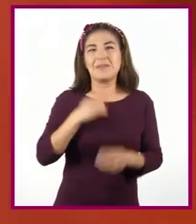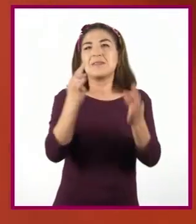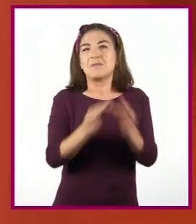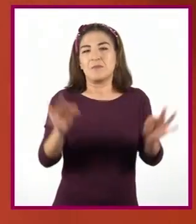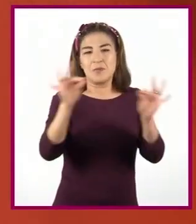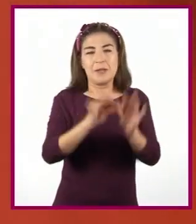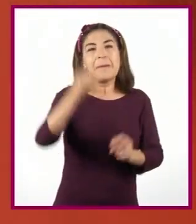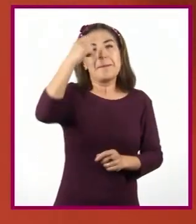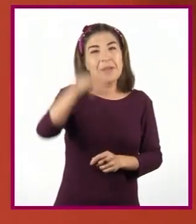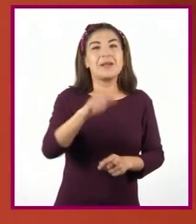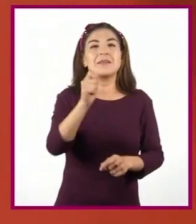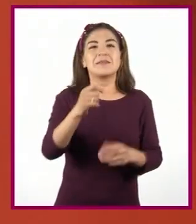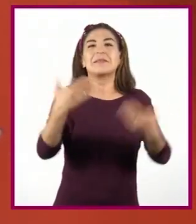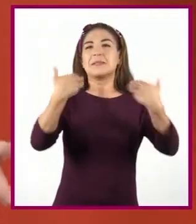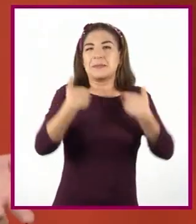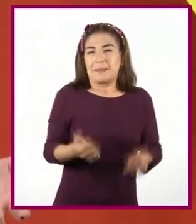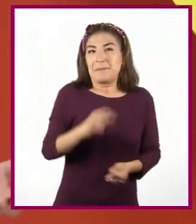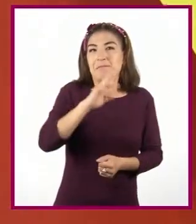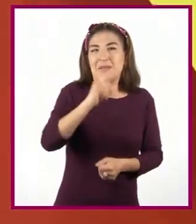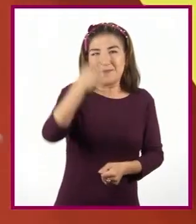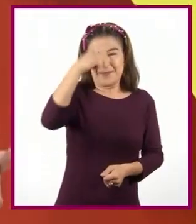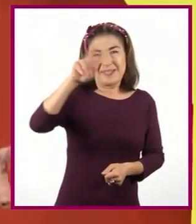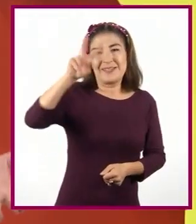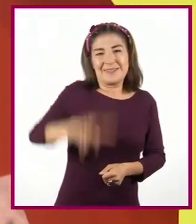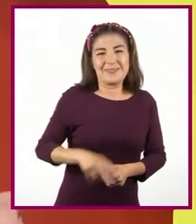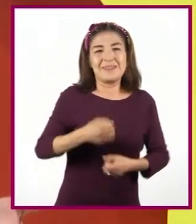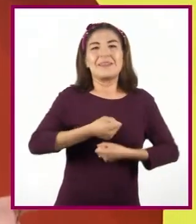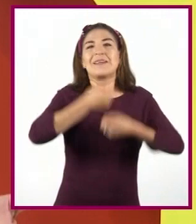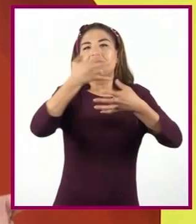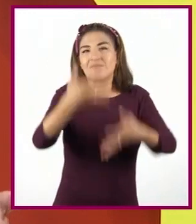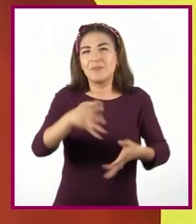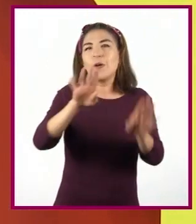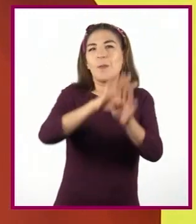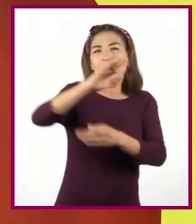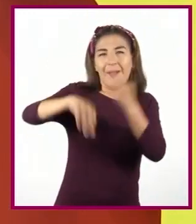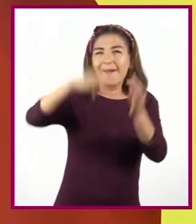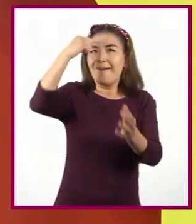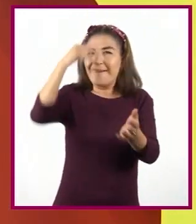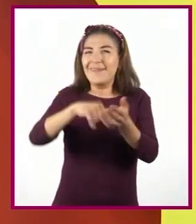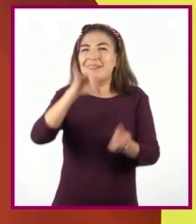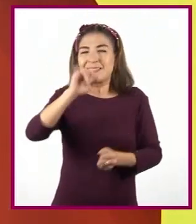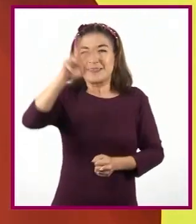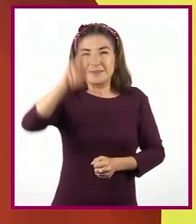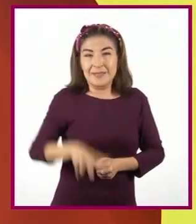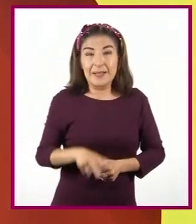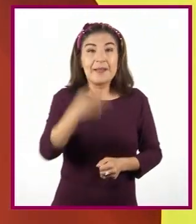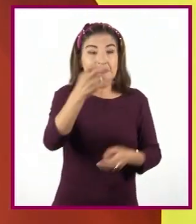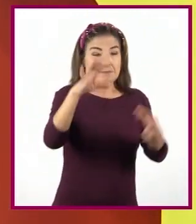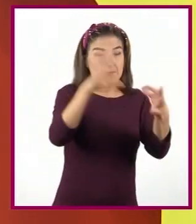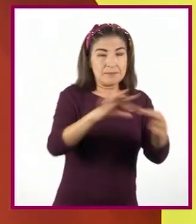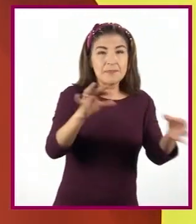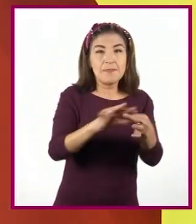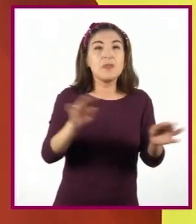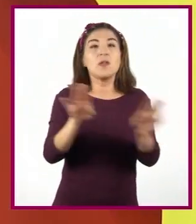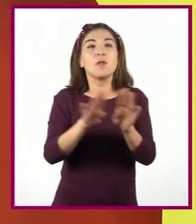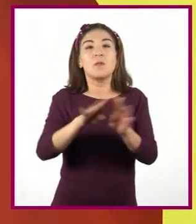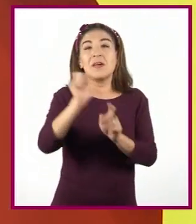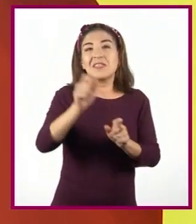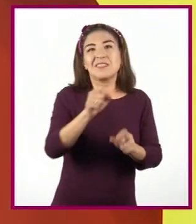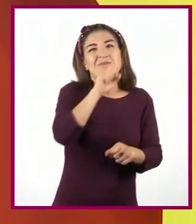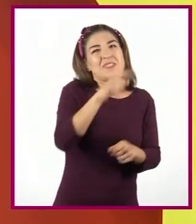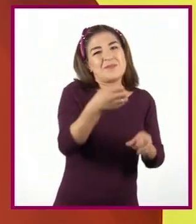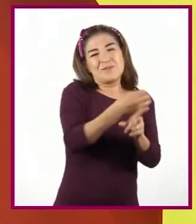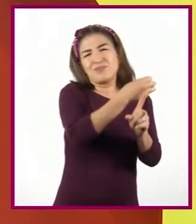pues para darle verosimilitud a nuestro cuento, es decir, credibilidad, la narración no necesariamente debe ser lineal todo el